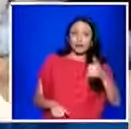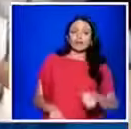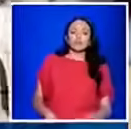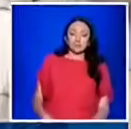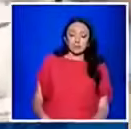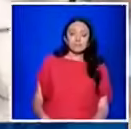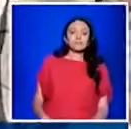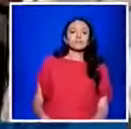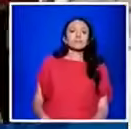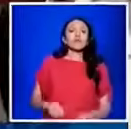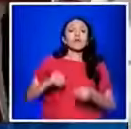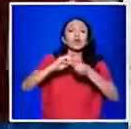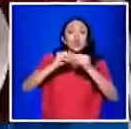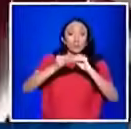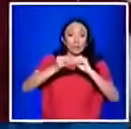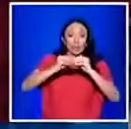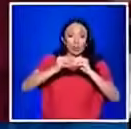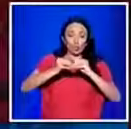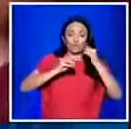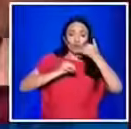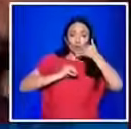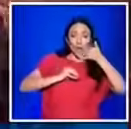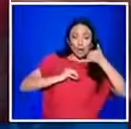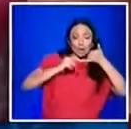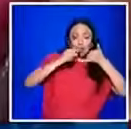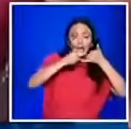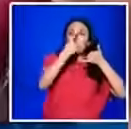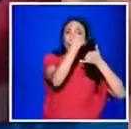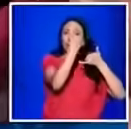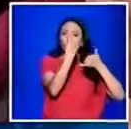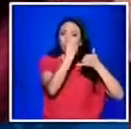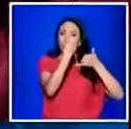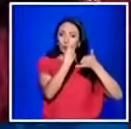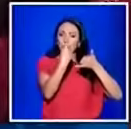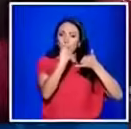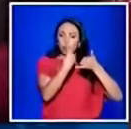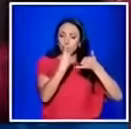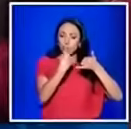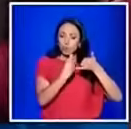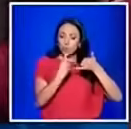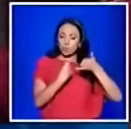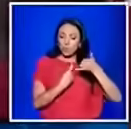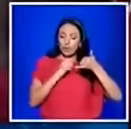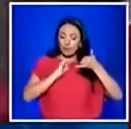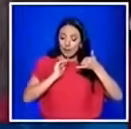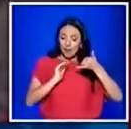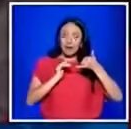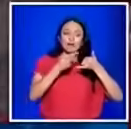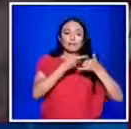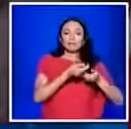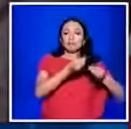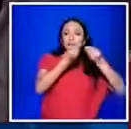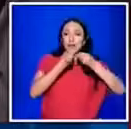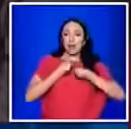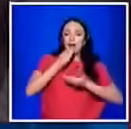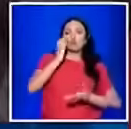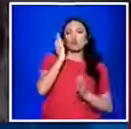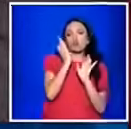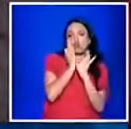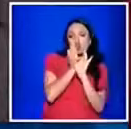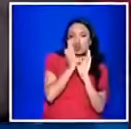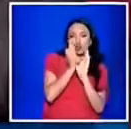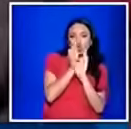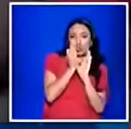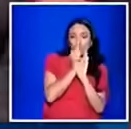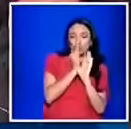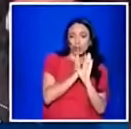34-227, 02-34-227. Con este número se le hacen una serie de preguntas, ¿no? Sí, es un call center básicamente, en este lo que se busca es hacer la reserva de la cita, verificar